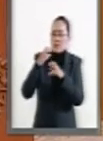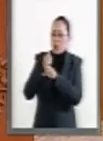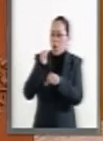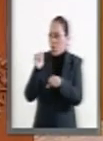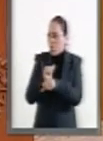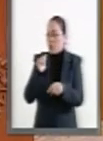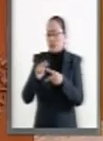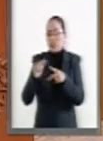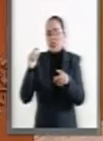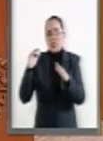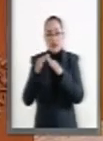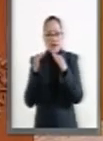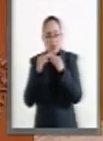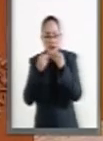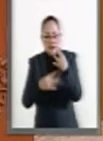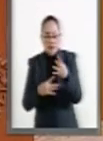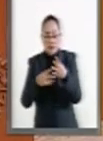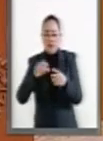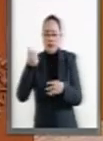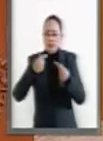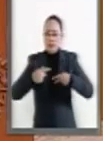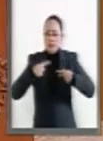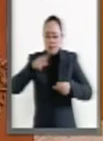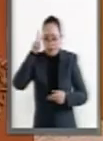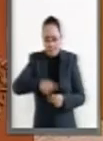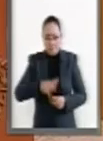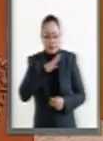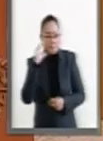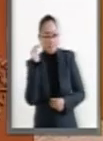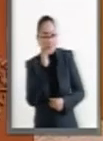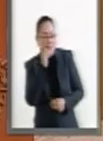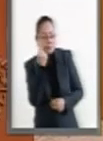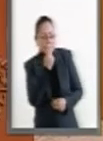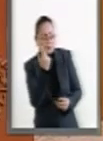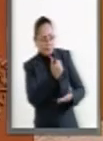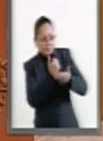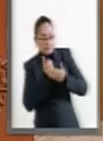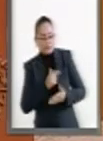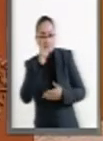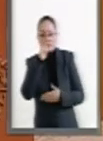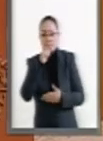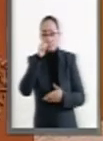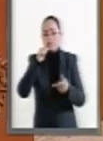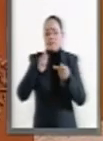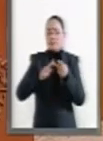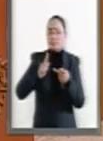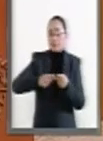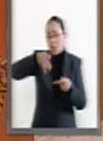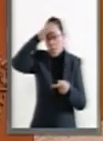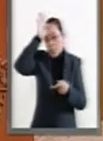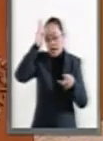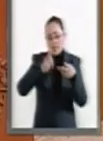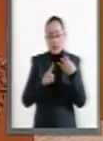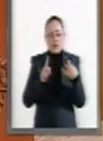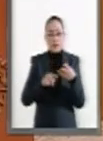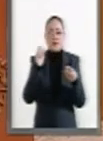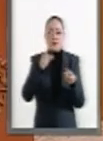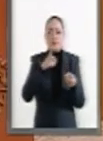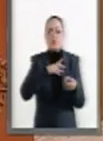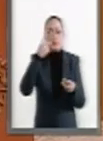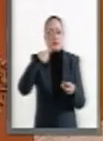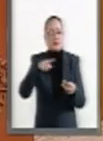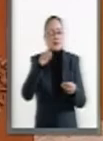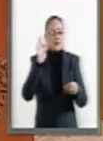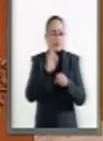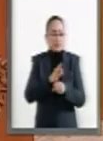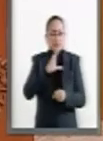sí están demandando y que sí están requiriendo el apoyo policial, el apoyo de bomberos, el apoyo de protección civil